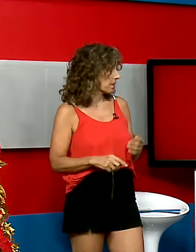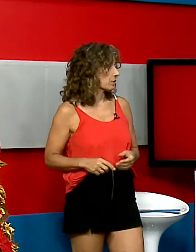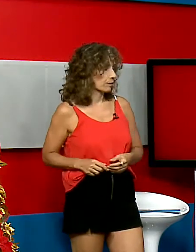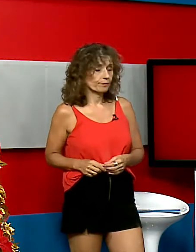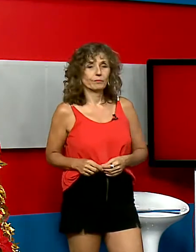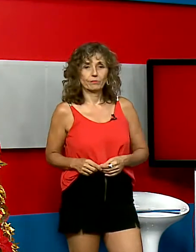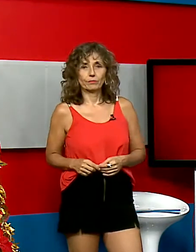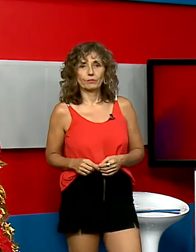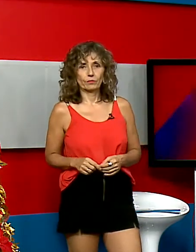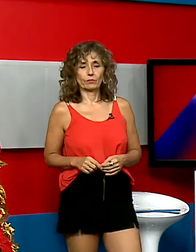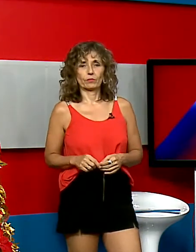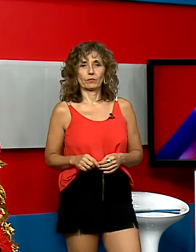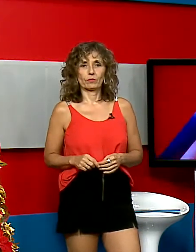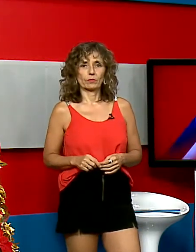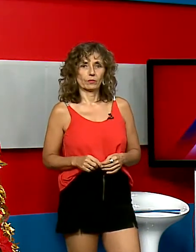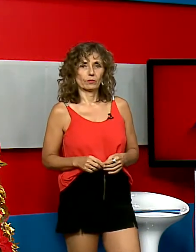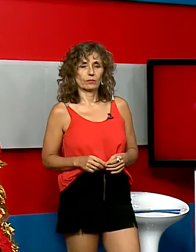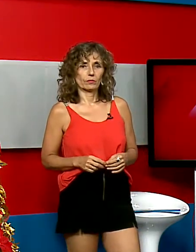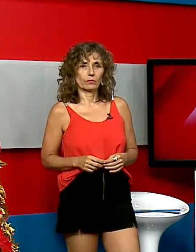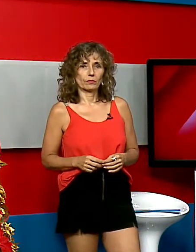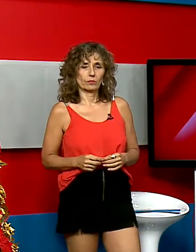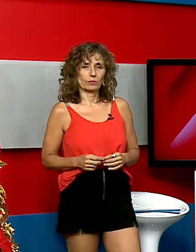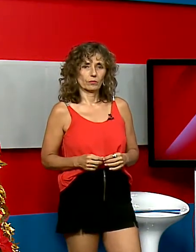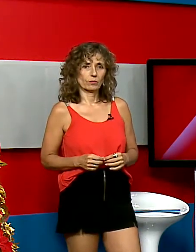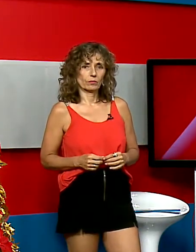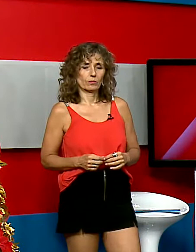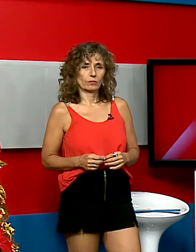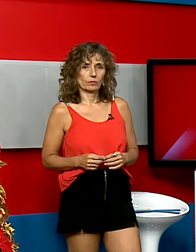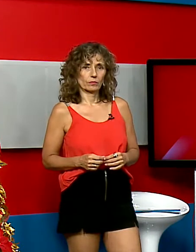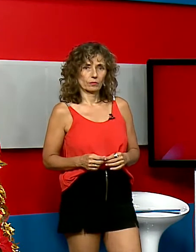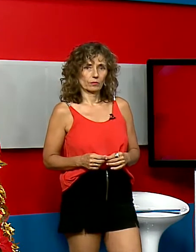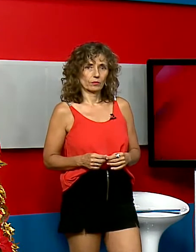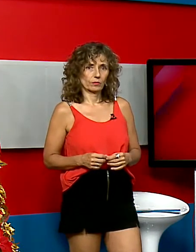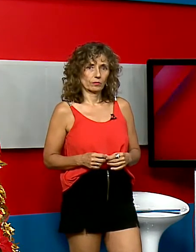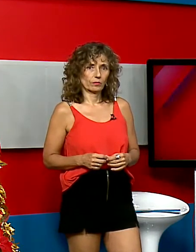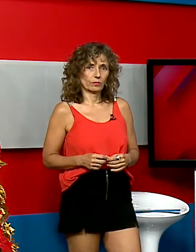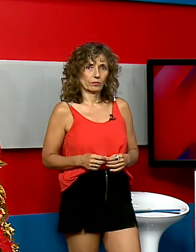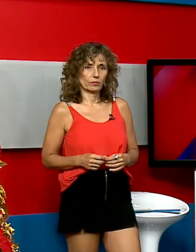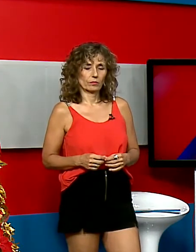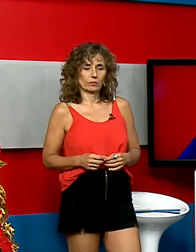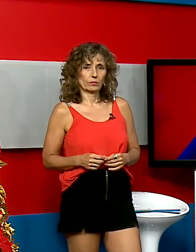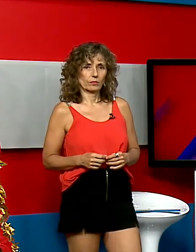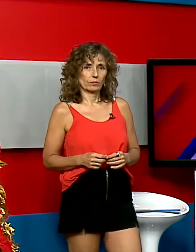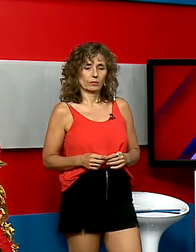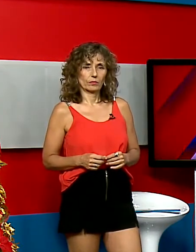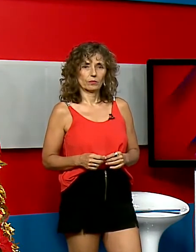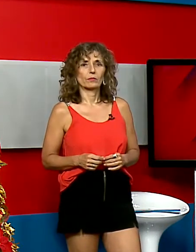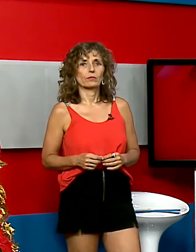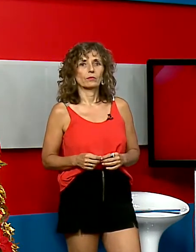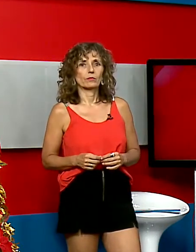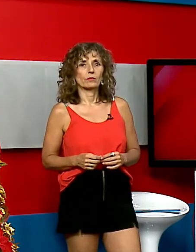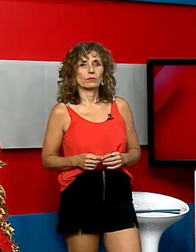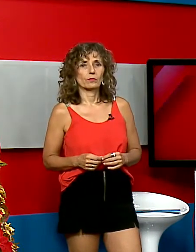adentro, claro, que tenían que permanecer dentro de sus hogares. También hubo un incremento de los casos de grooming, pero aquí muchísima